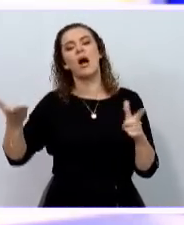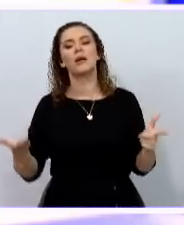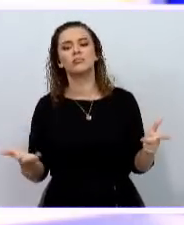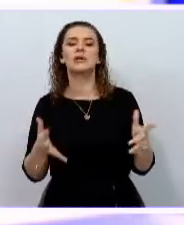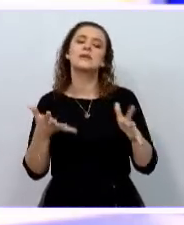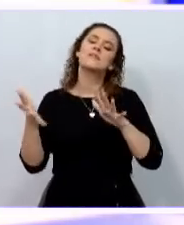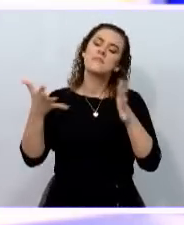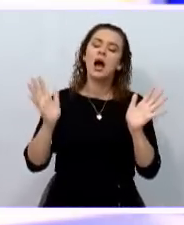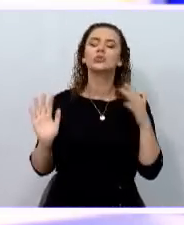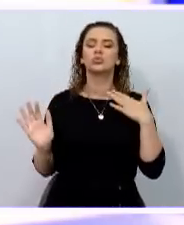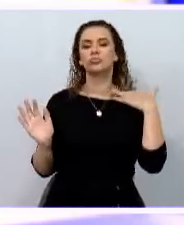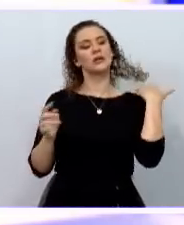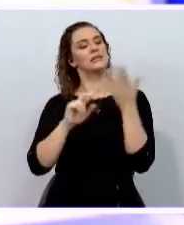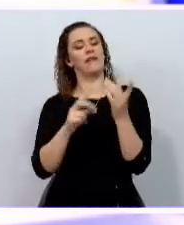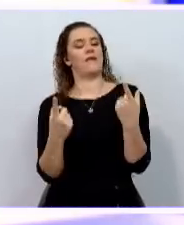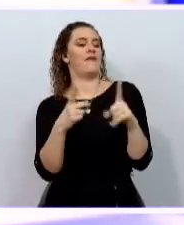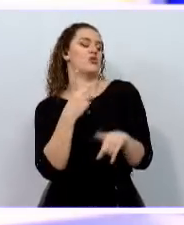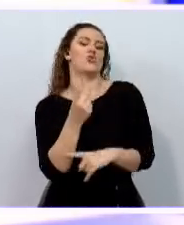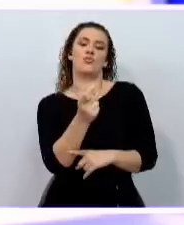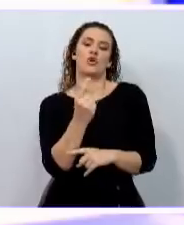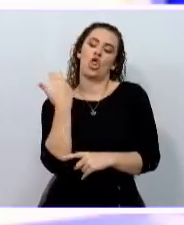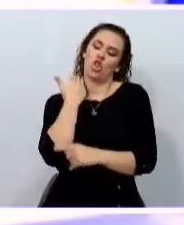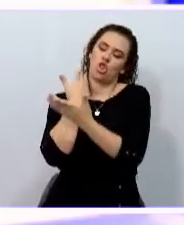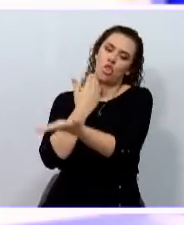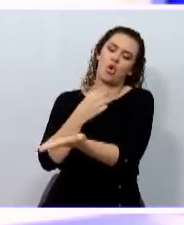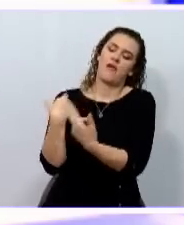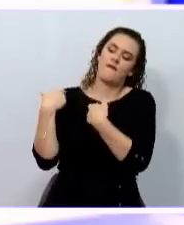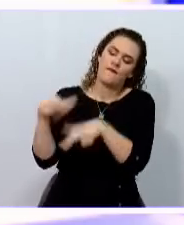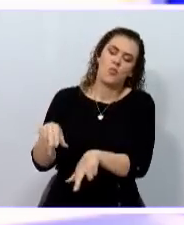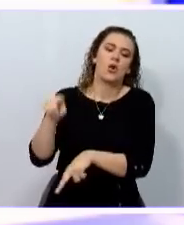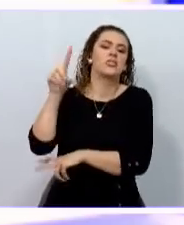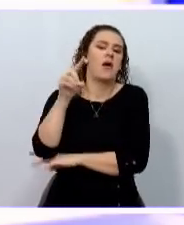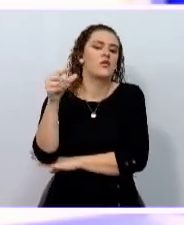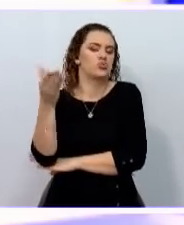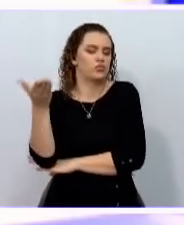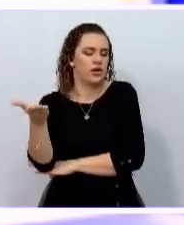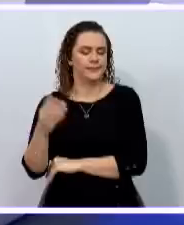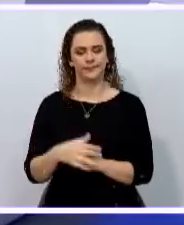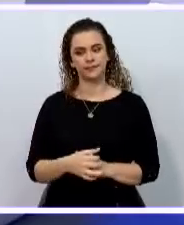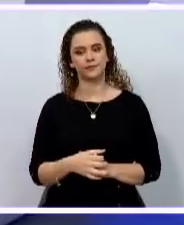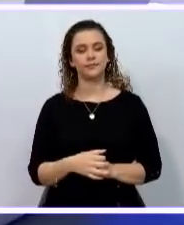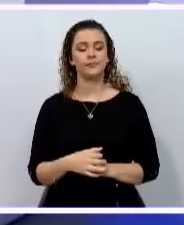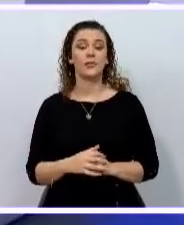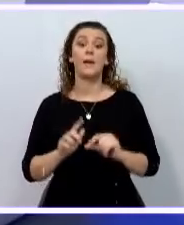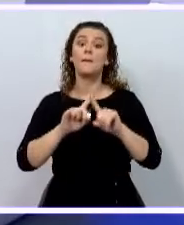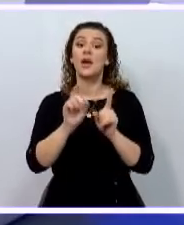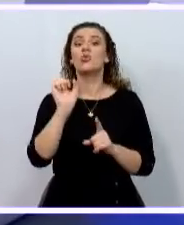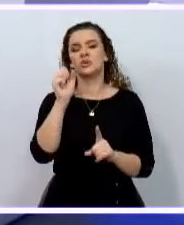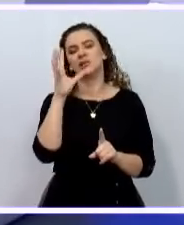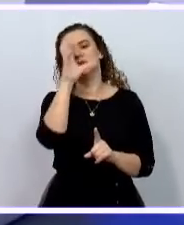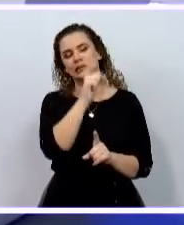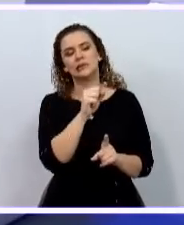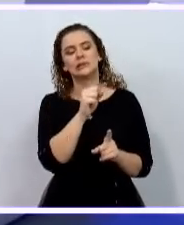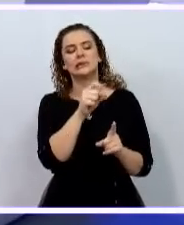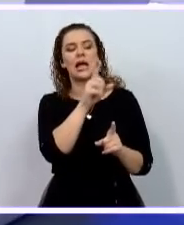más o menos su efecto inmediato de la torta de la irresponsabilidad de Don David Guzmán pero sí se le notaron